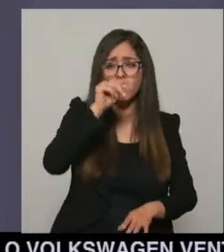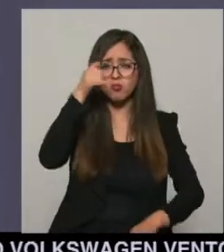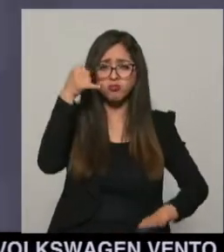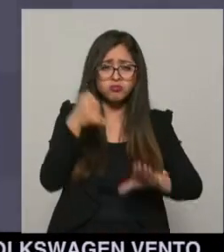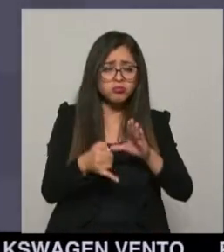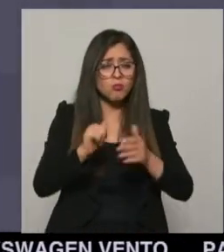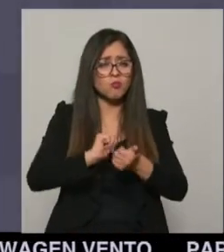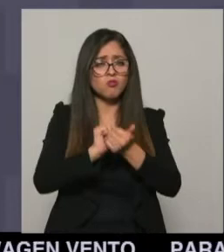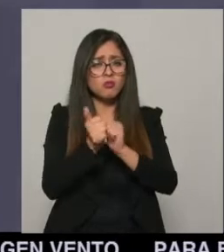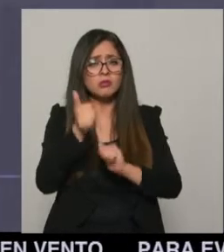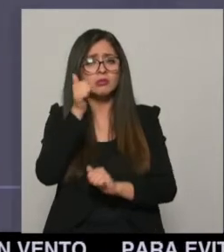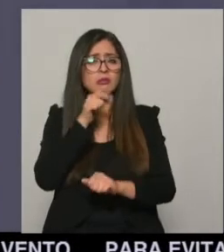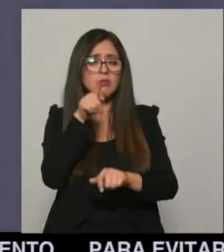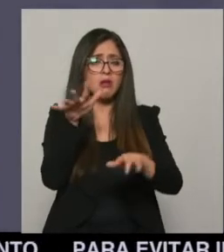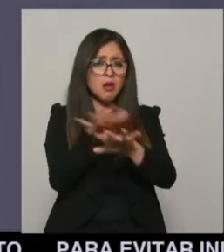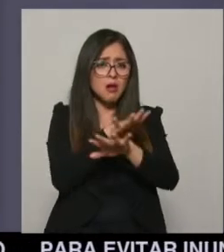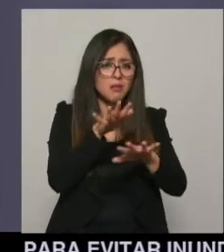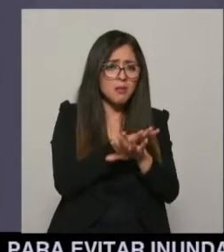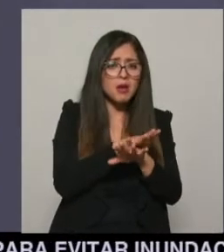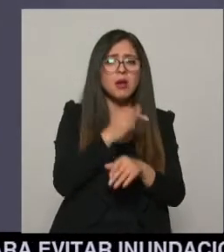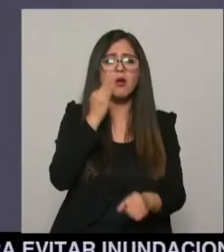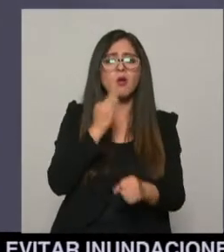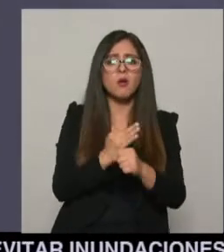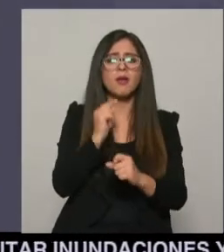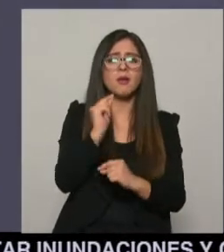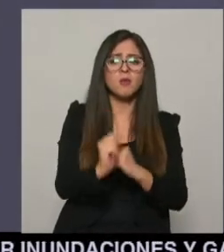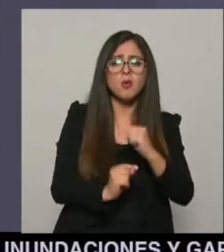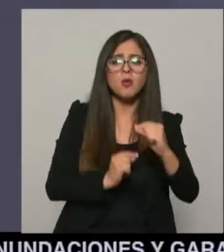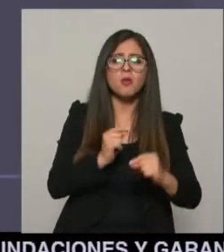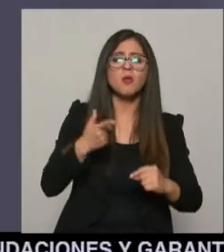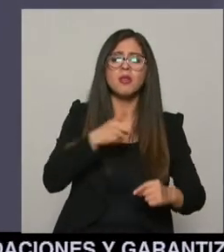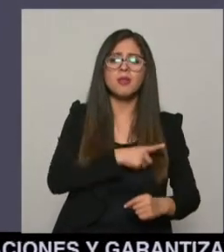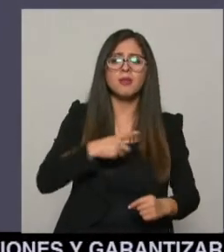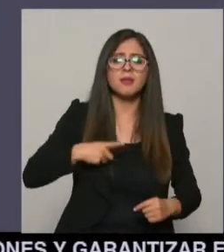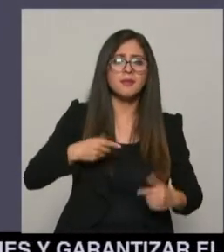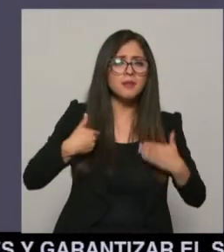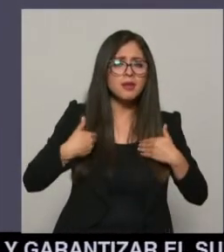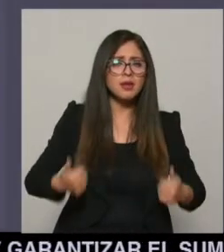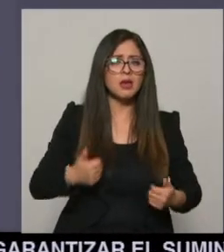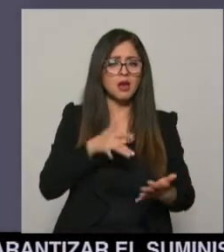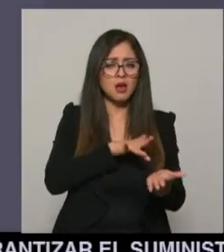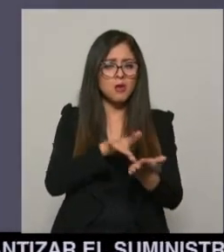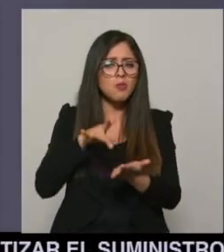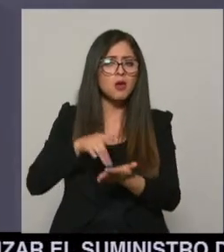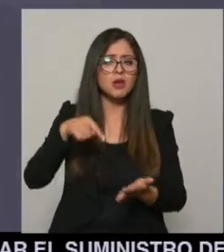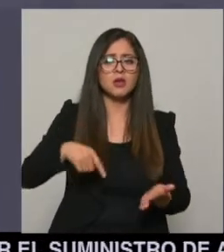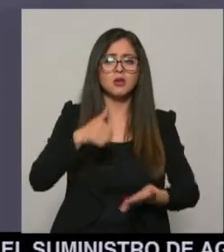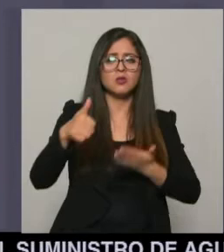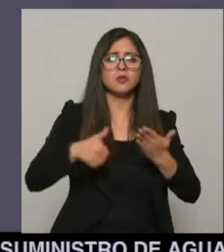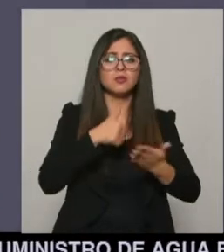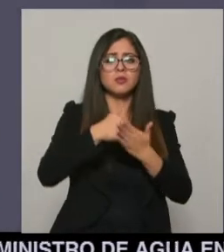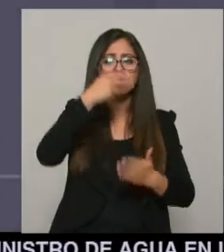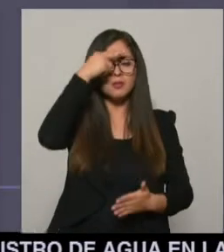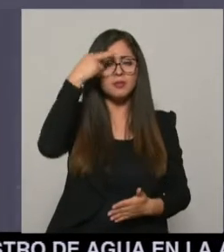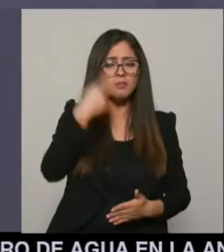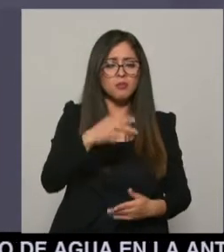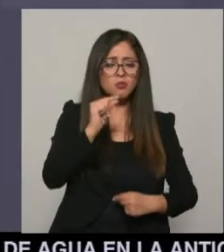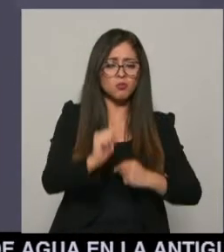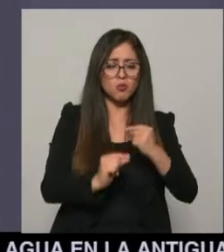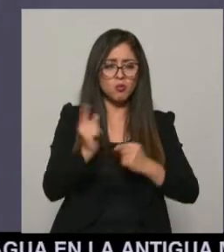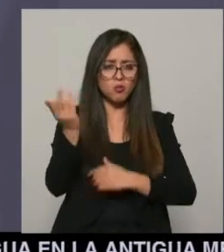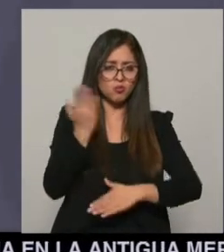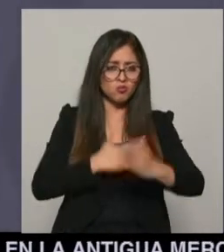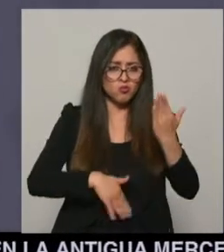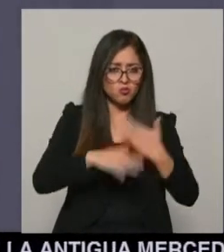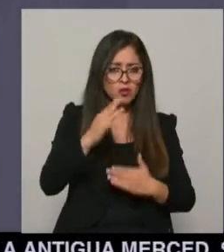todo de forma, finalmente el fondo. Tenemos que entender que hay muchas cosas que se han hecho bien en la capital y que tenemos que a partir de ahí relanzarlas. Creo